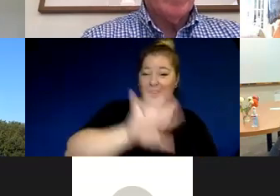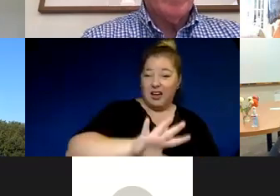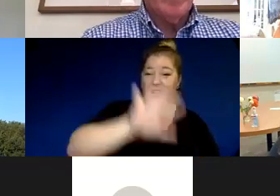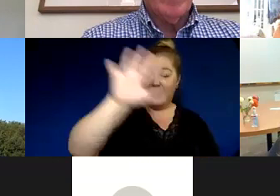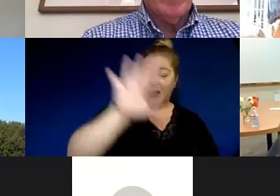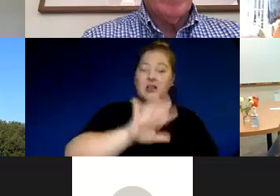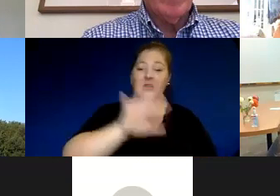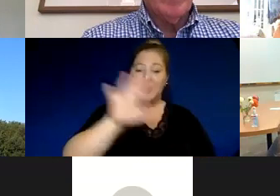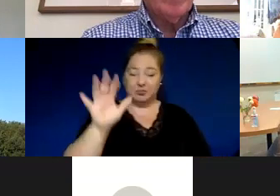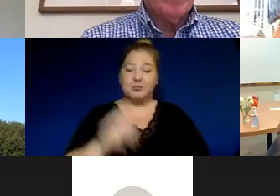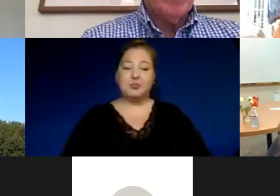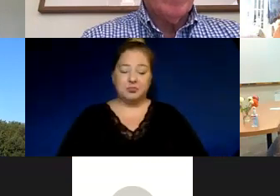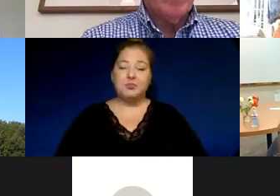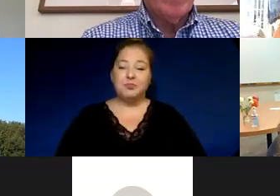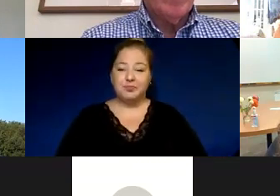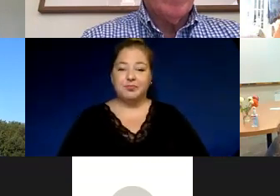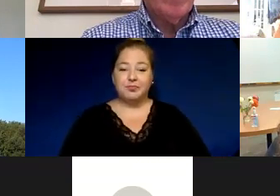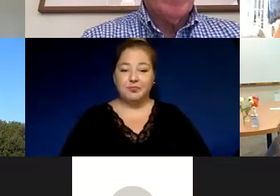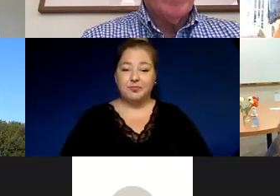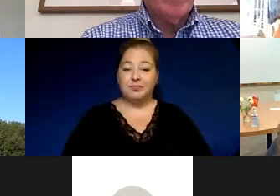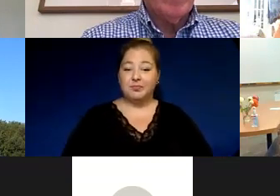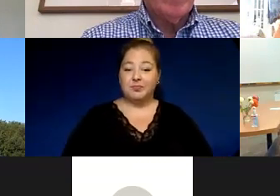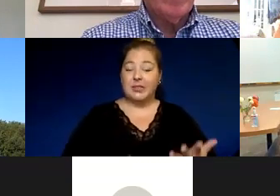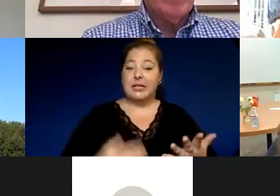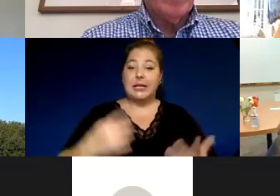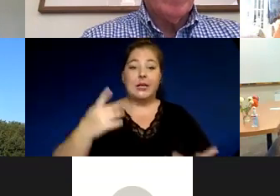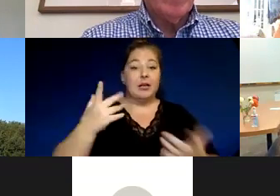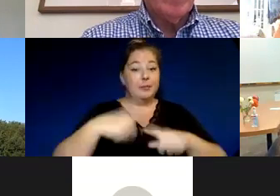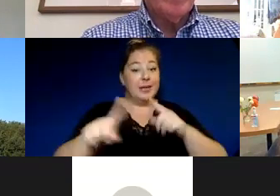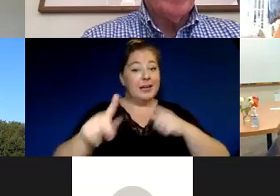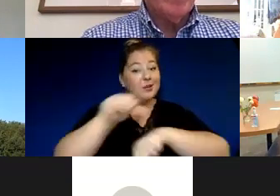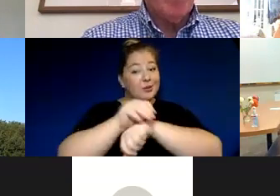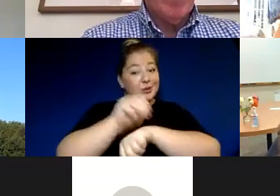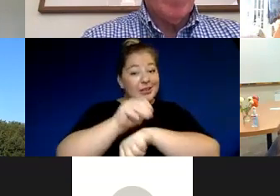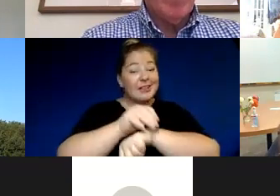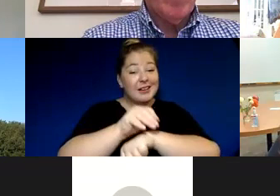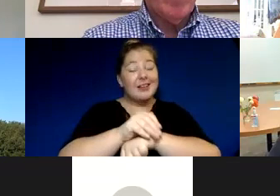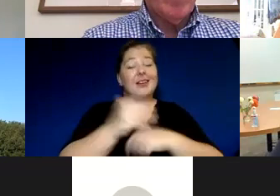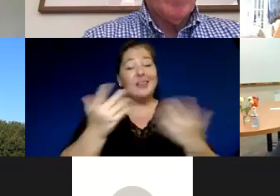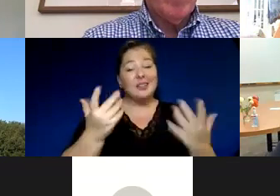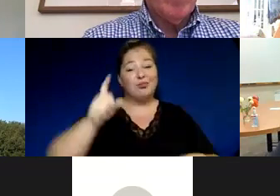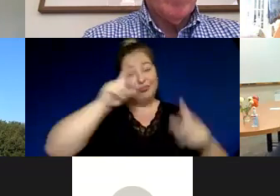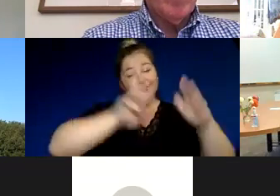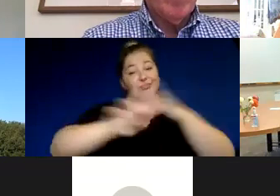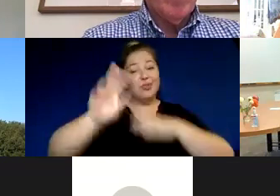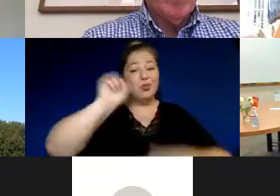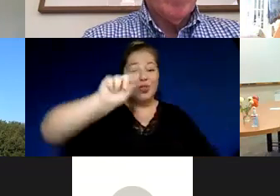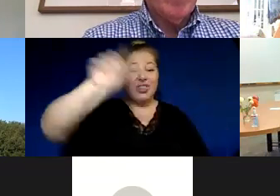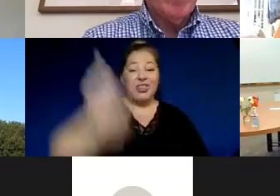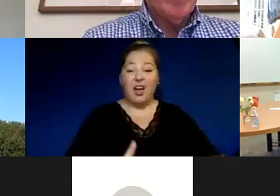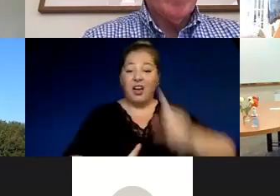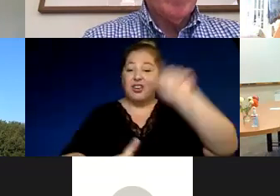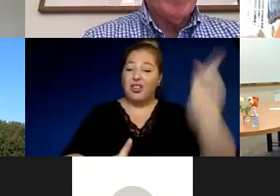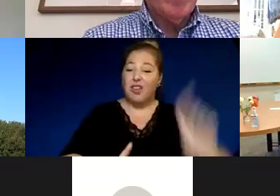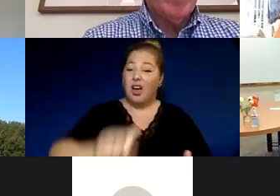que las tormentas eléctricas que estamos esperando, y debido a eso hay